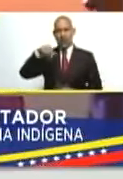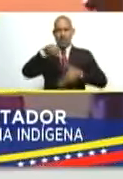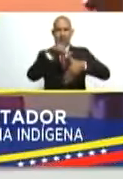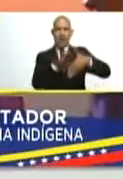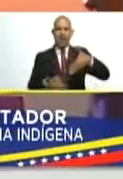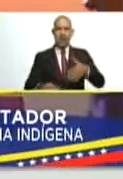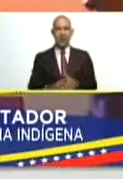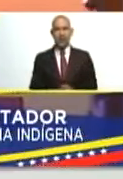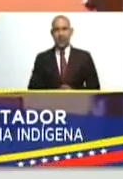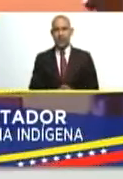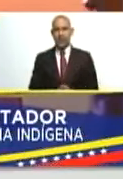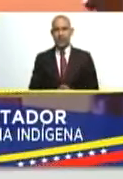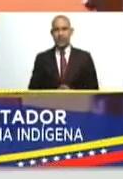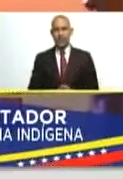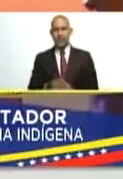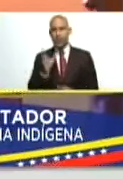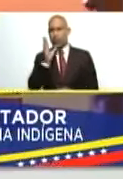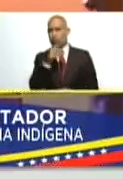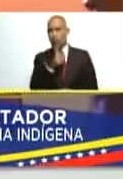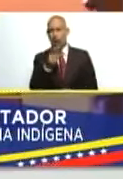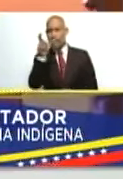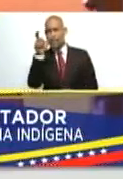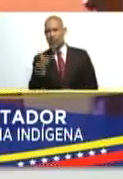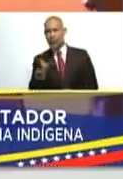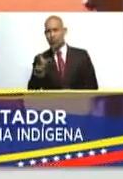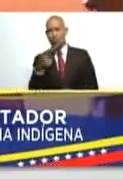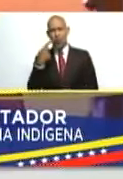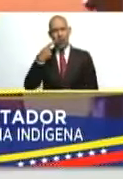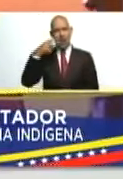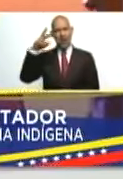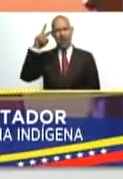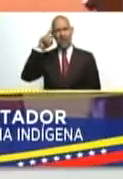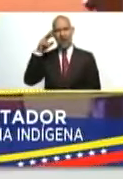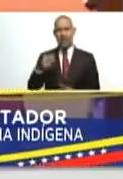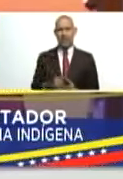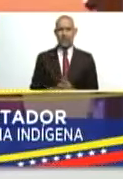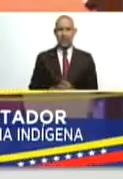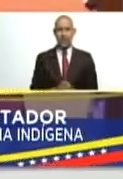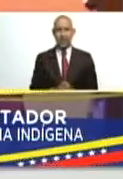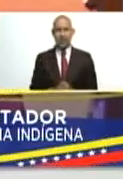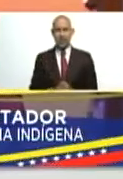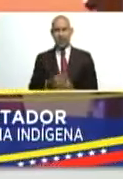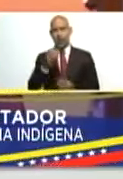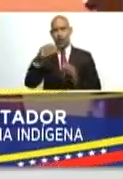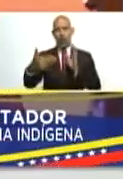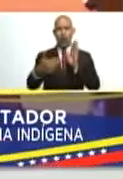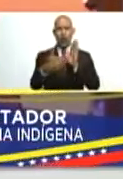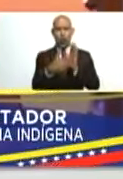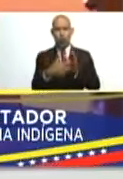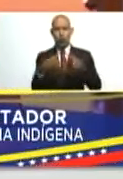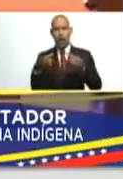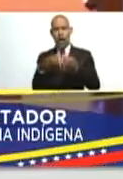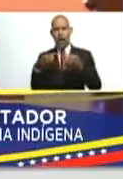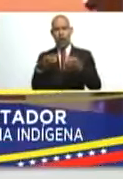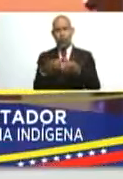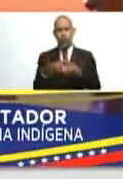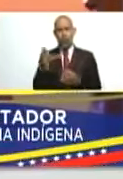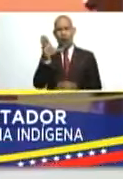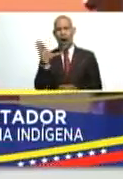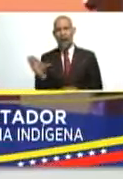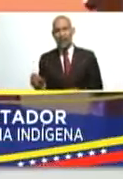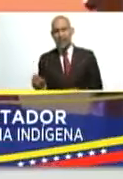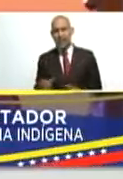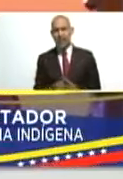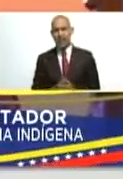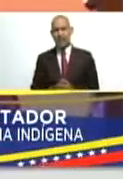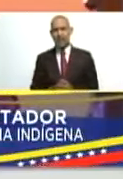No se conoce un genocidio más grande que el que se cometió contra africanos y africanas secuestradas de